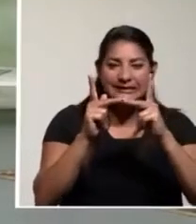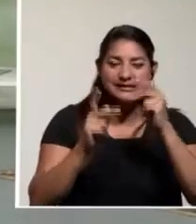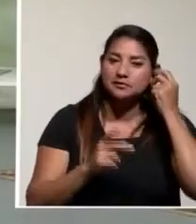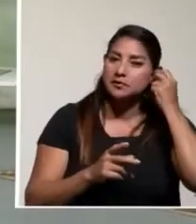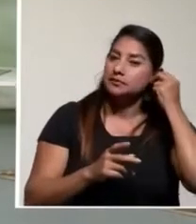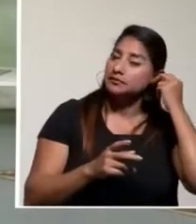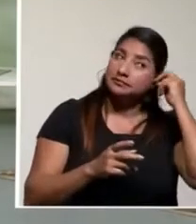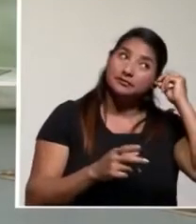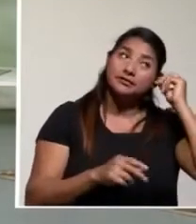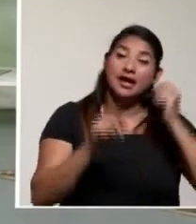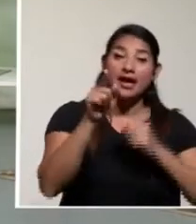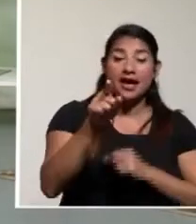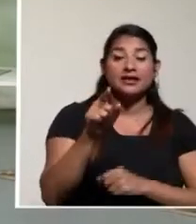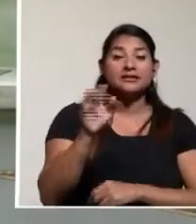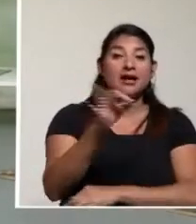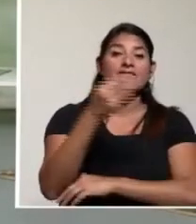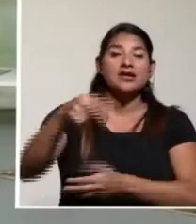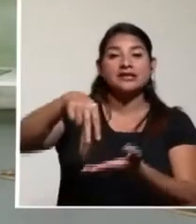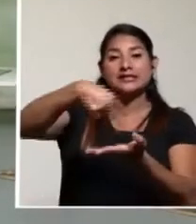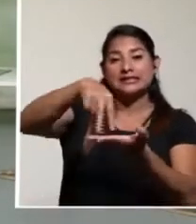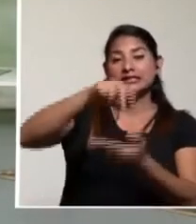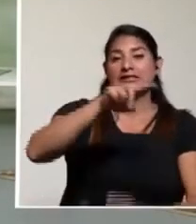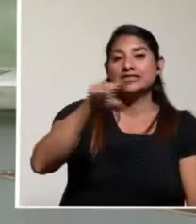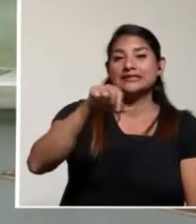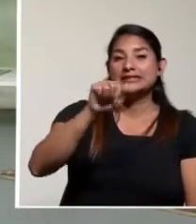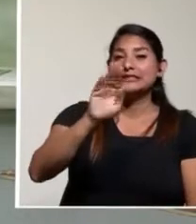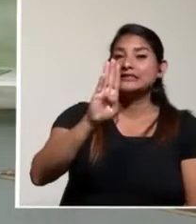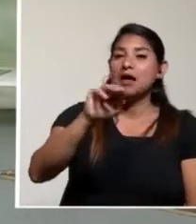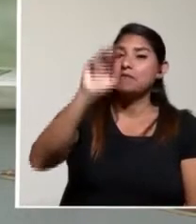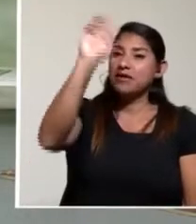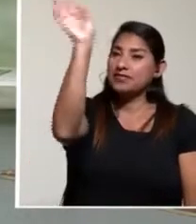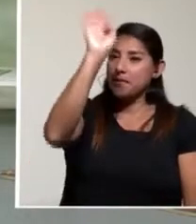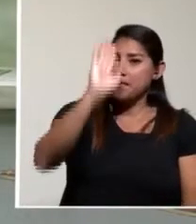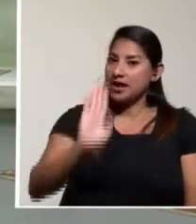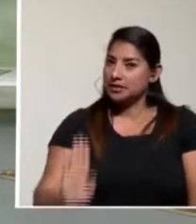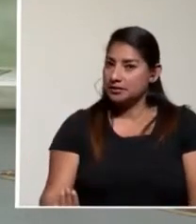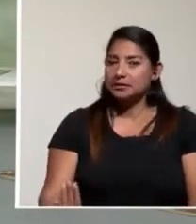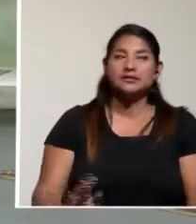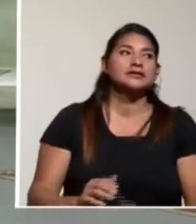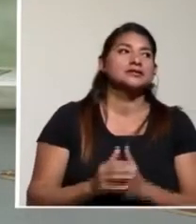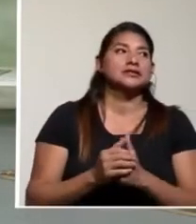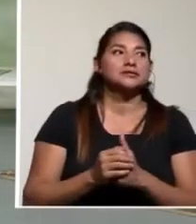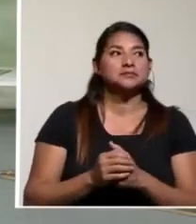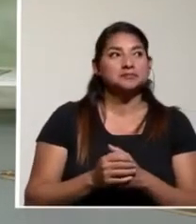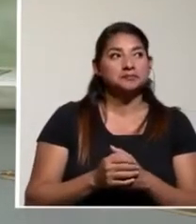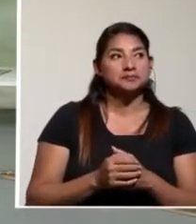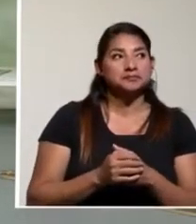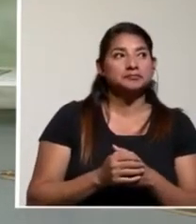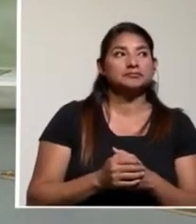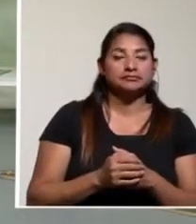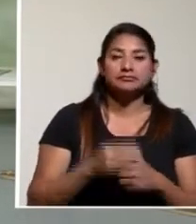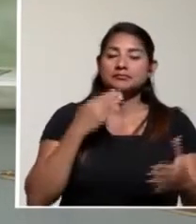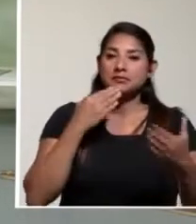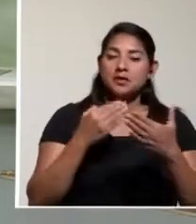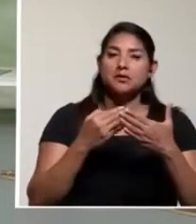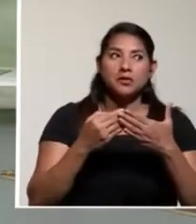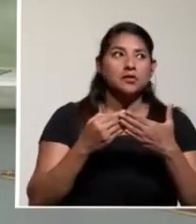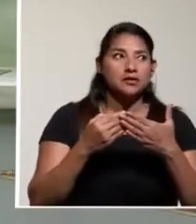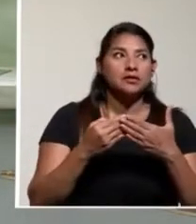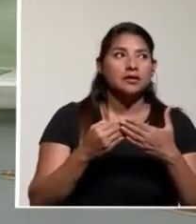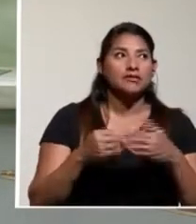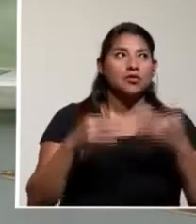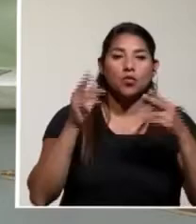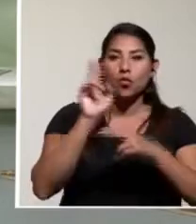¡Perfectísimo! Esa fue la samba de Janeiro, que viene desde Brasil. Sí, estuvo entonces, había que